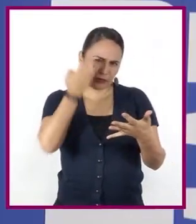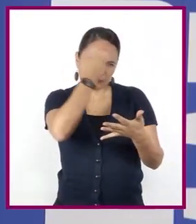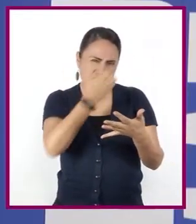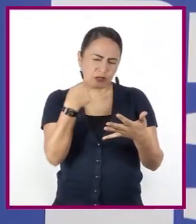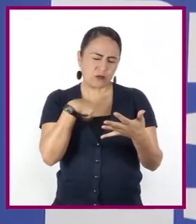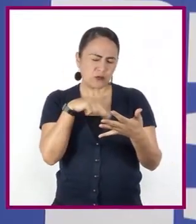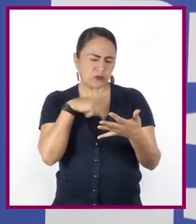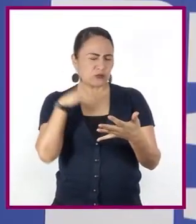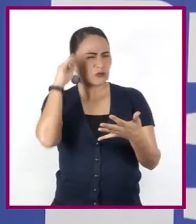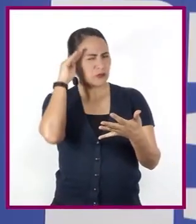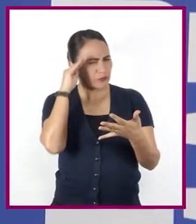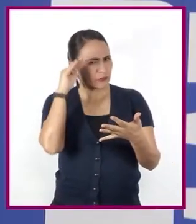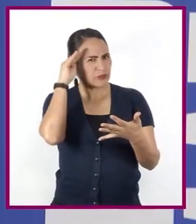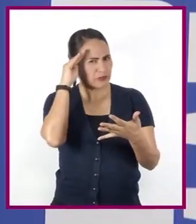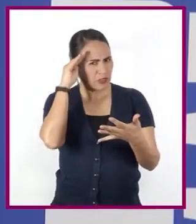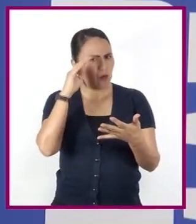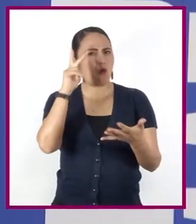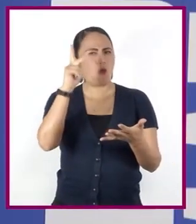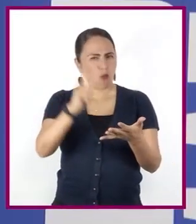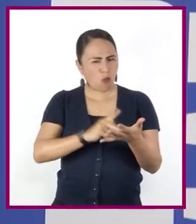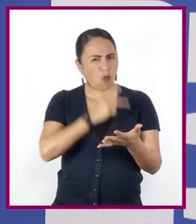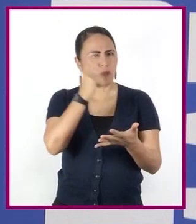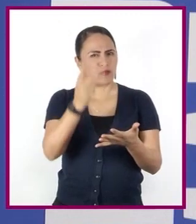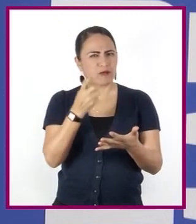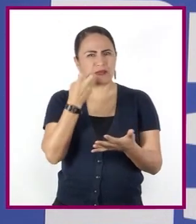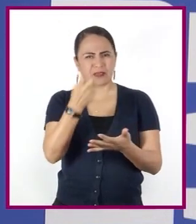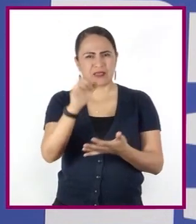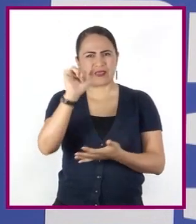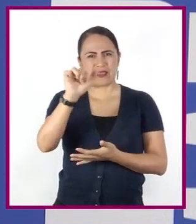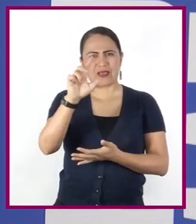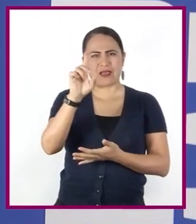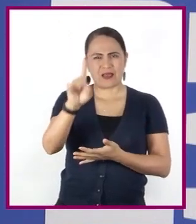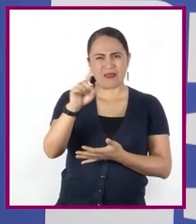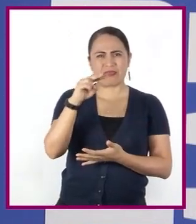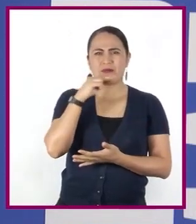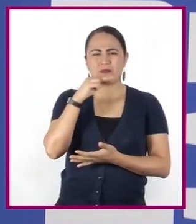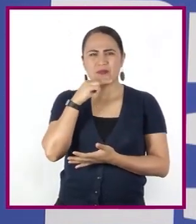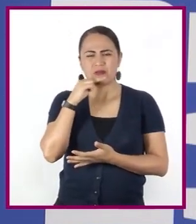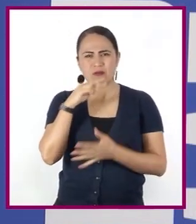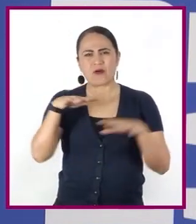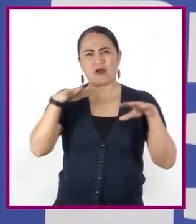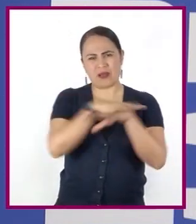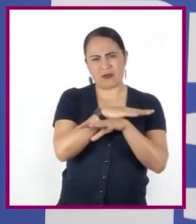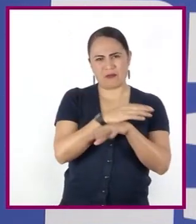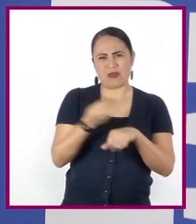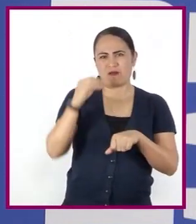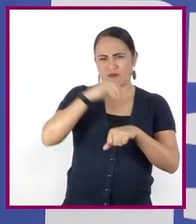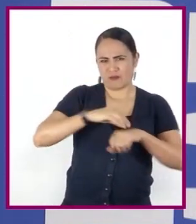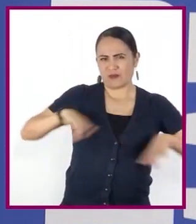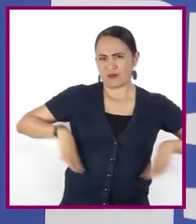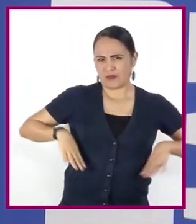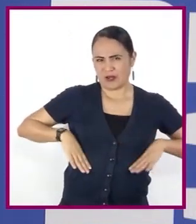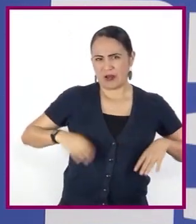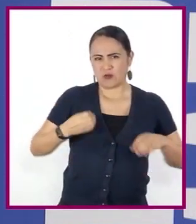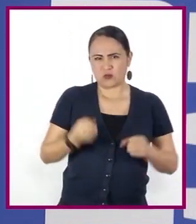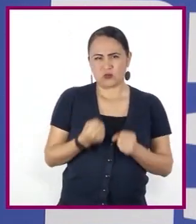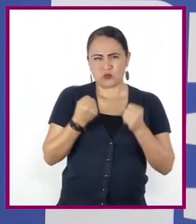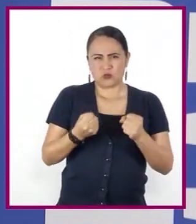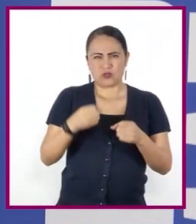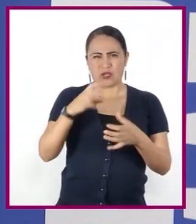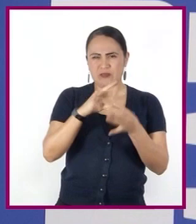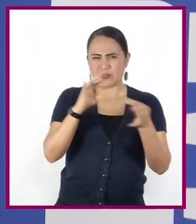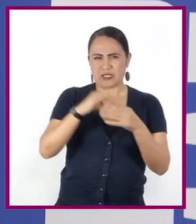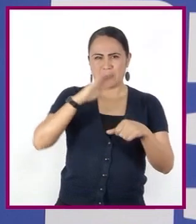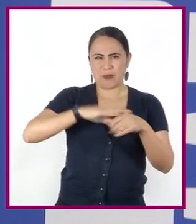bien, podemos ver nuevamente que el adverbio modifica al adjetivo, dándole más fuerza. La